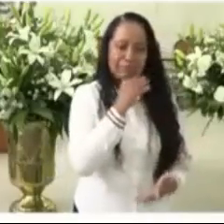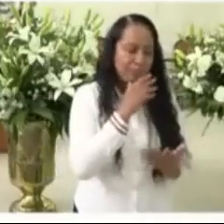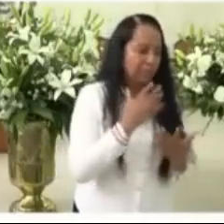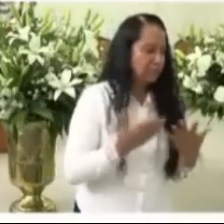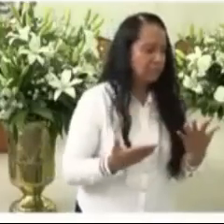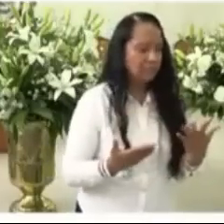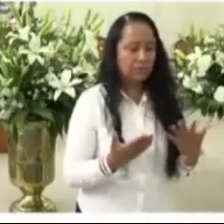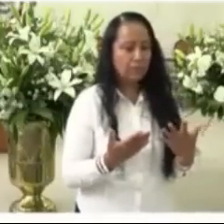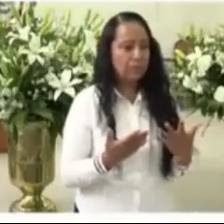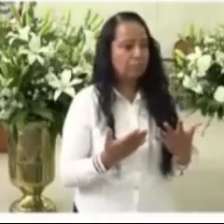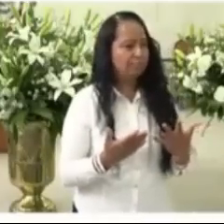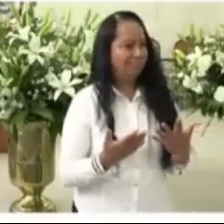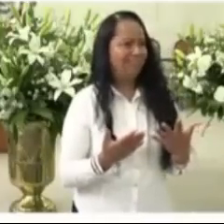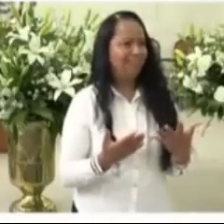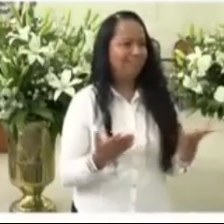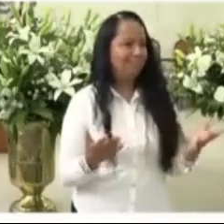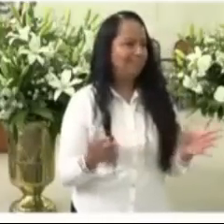Aquí está el altar.